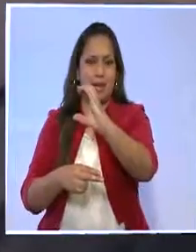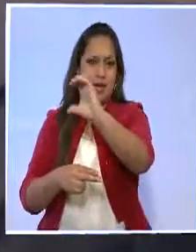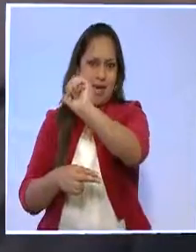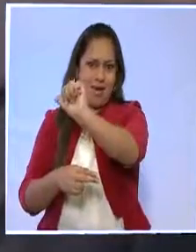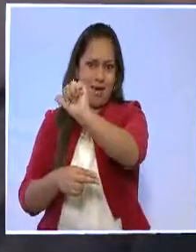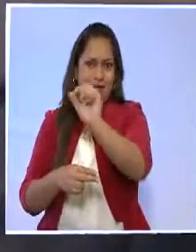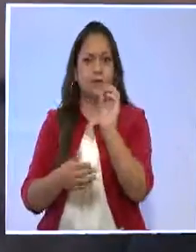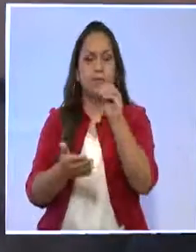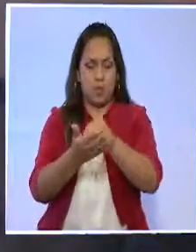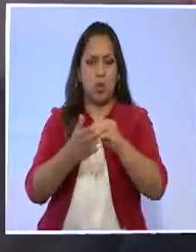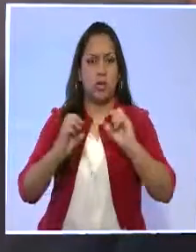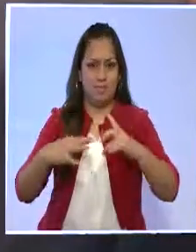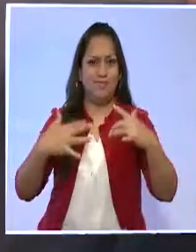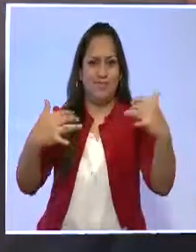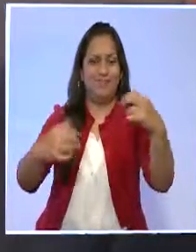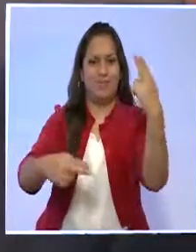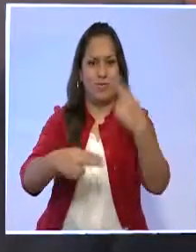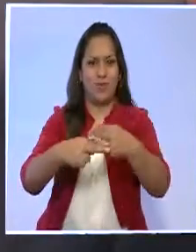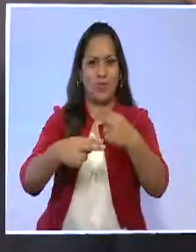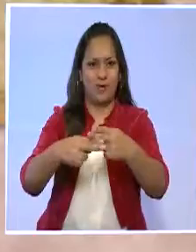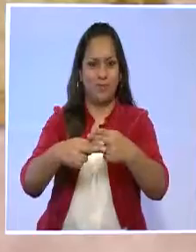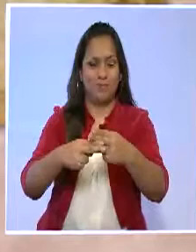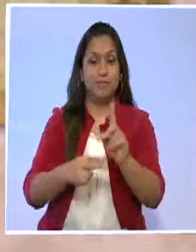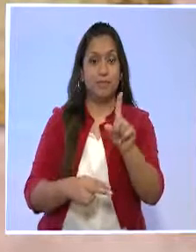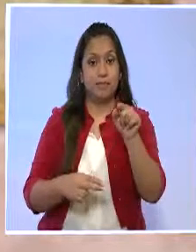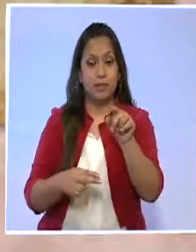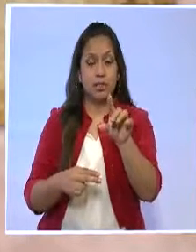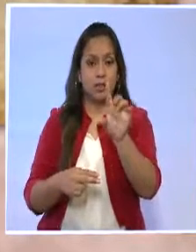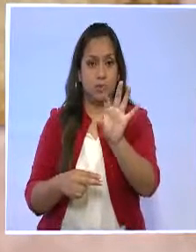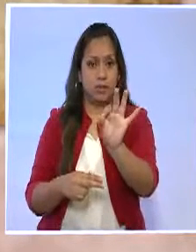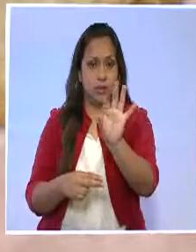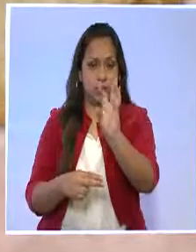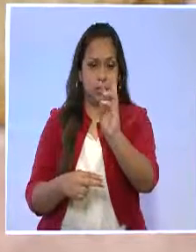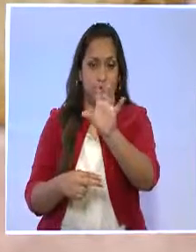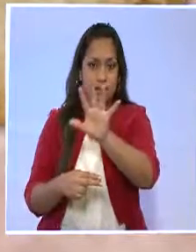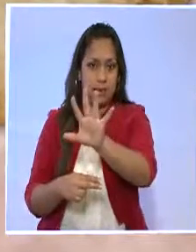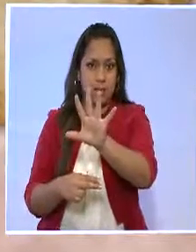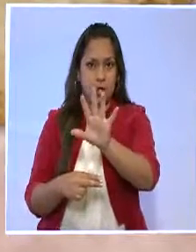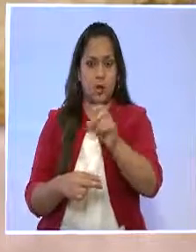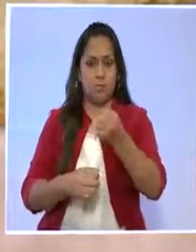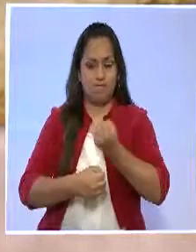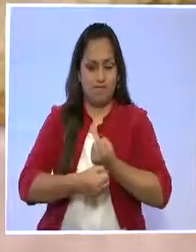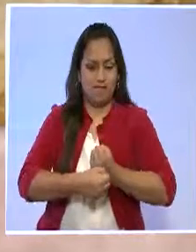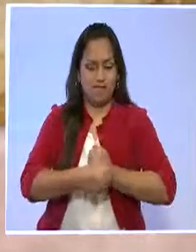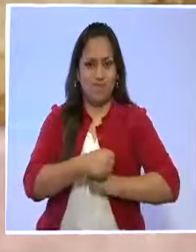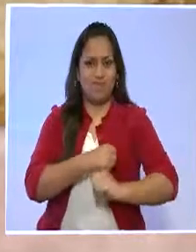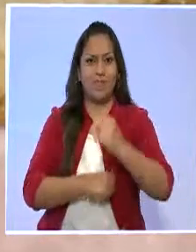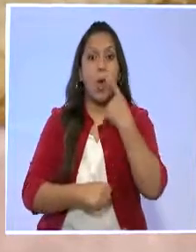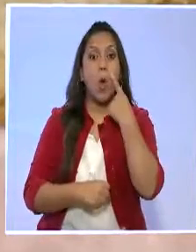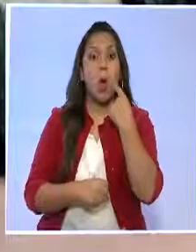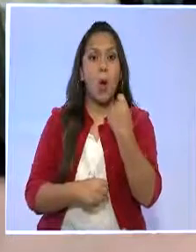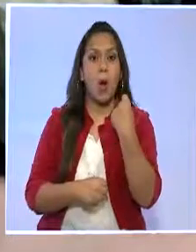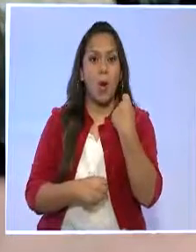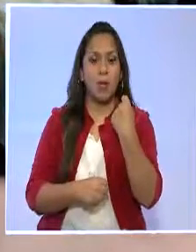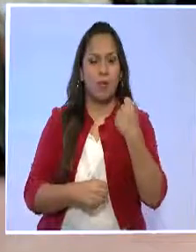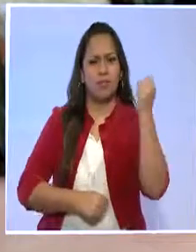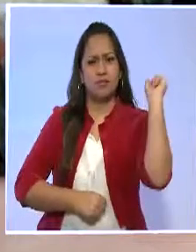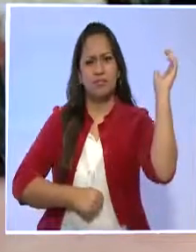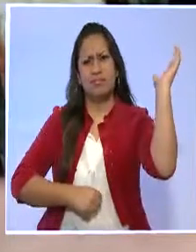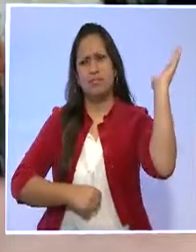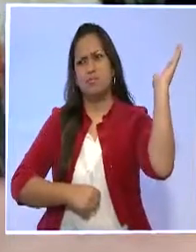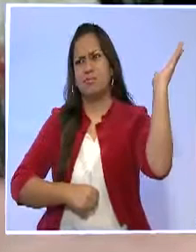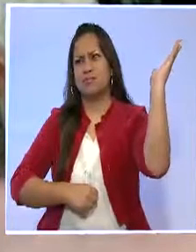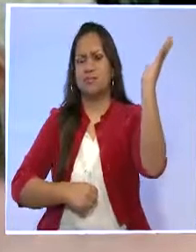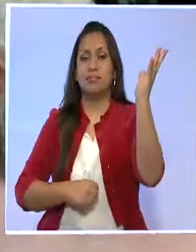que en 1775 por ahí nace este extraordinario orador quiteño que el representante ante las